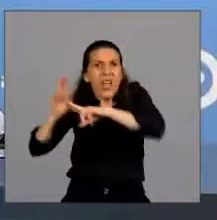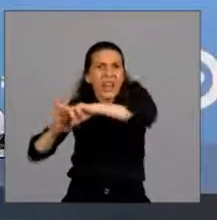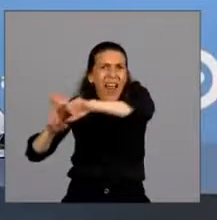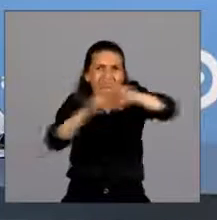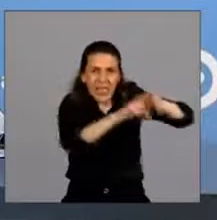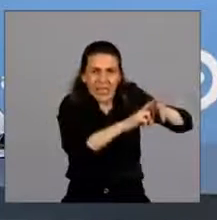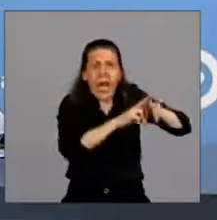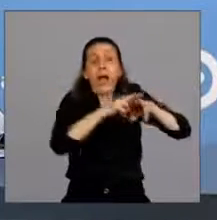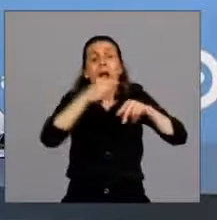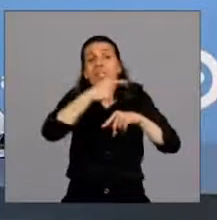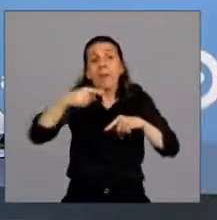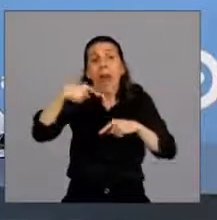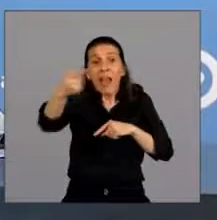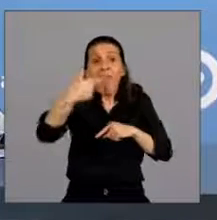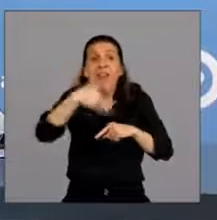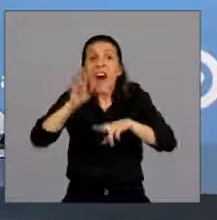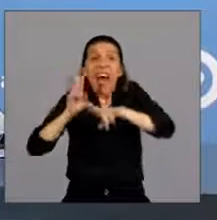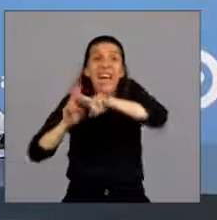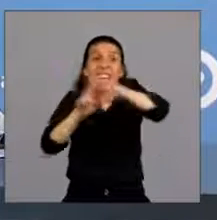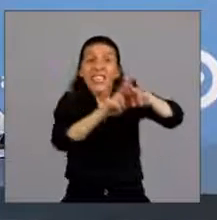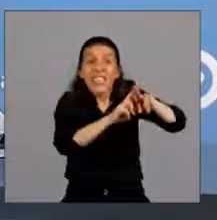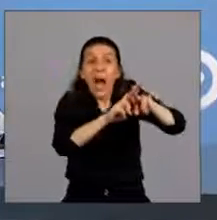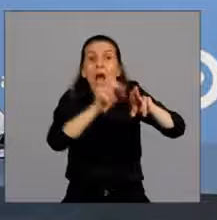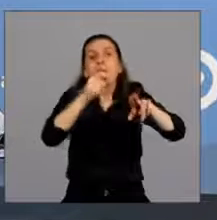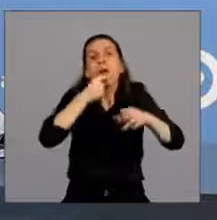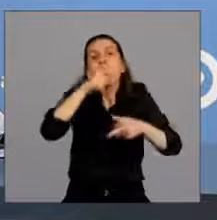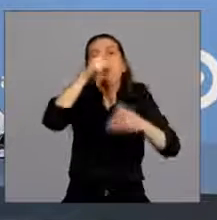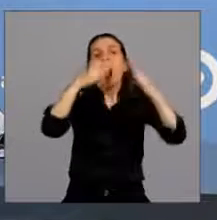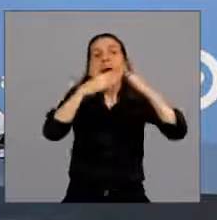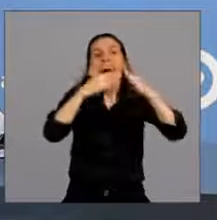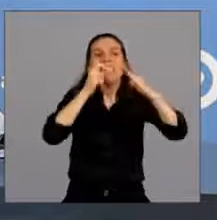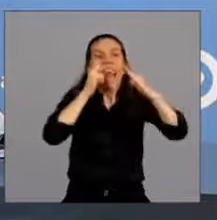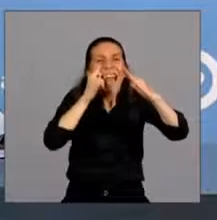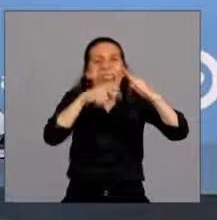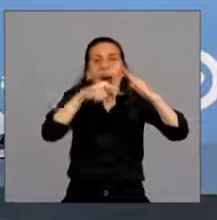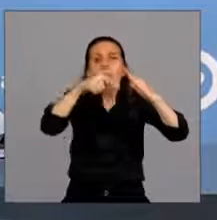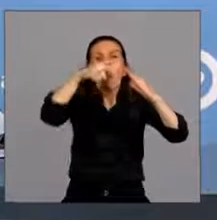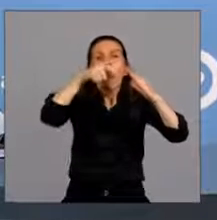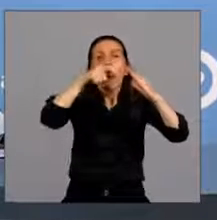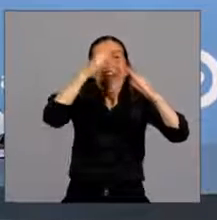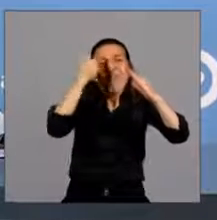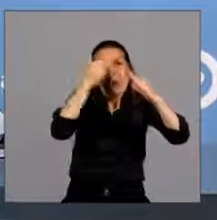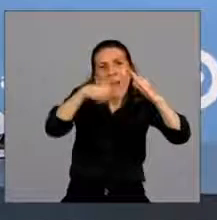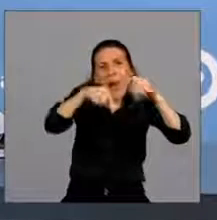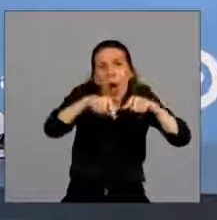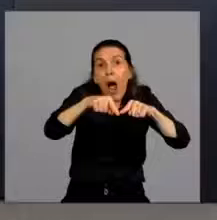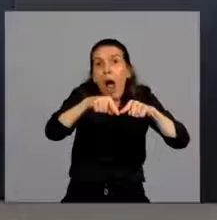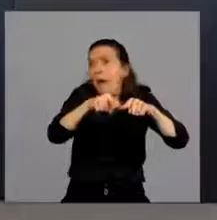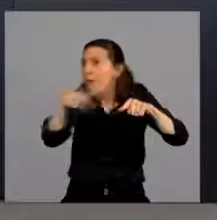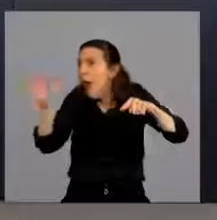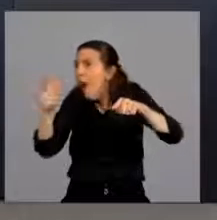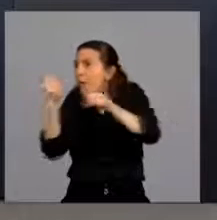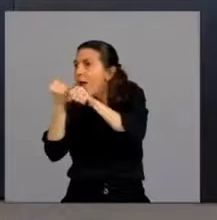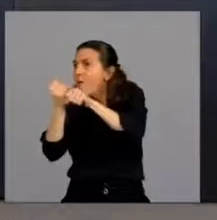a los trabajadores de los geriátricos, gente que por ahí viene a otro lugar, entra, que eso genera riesgo de contagio.